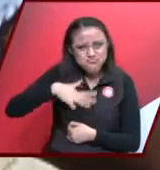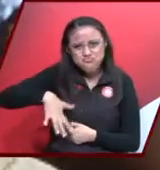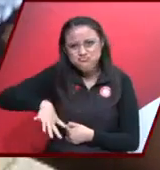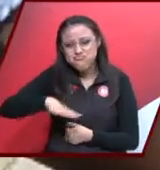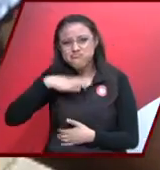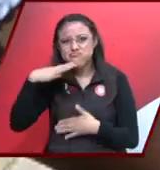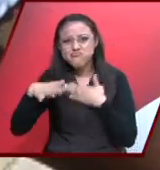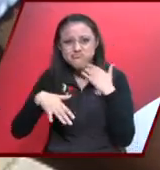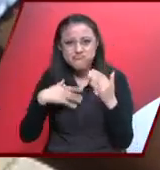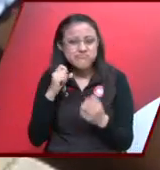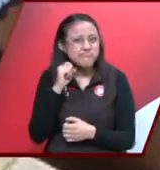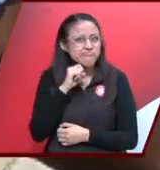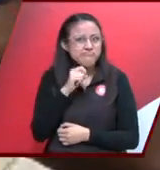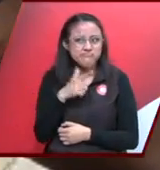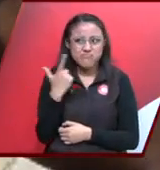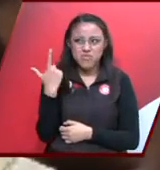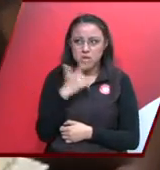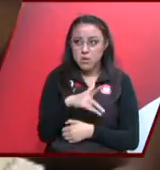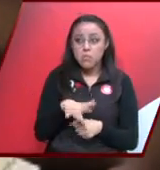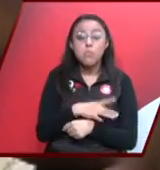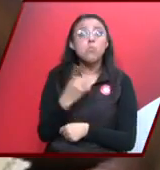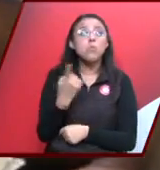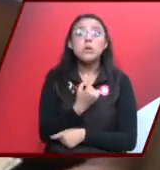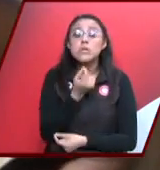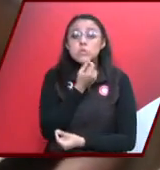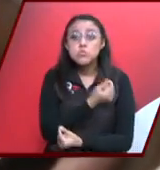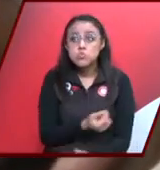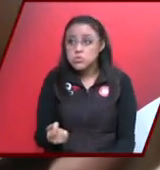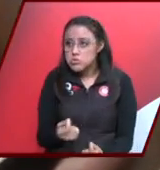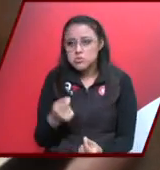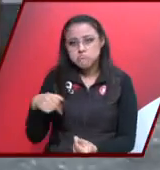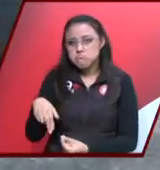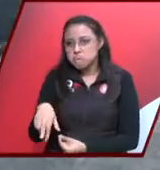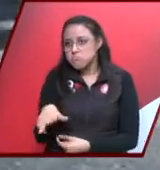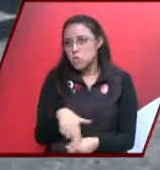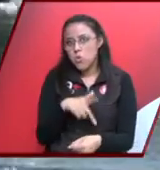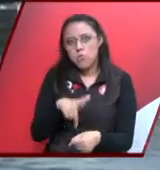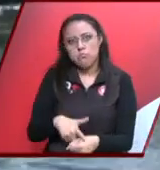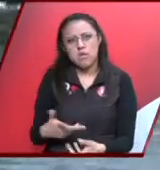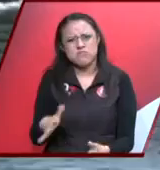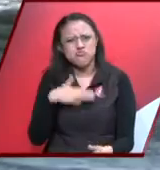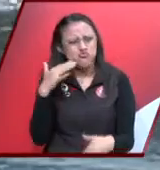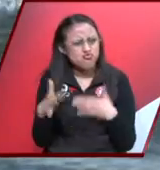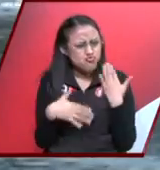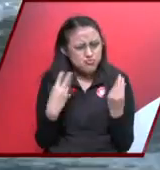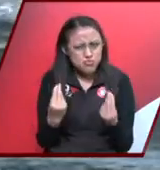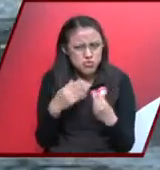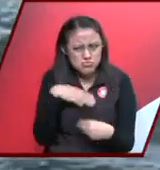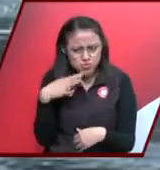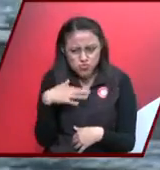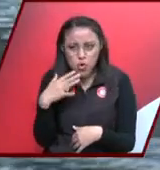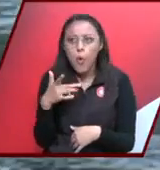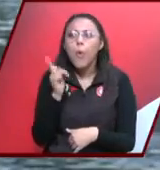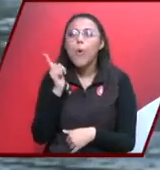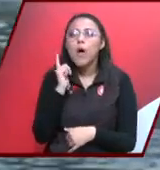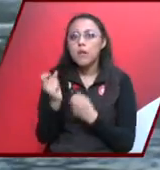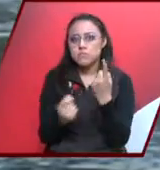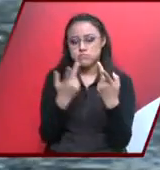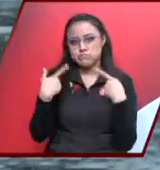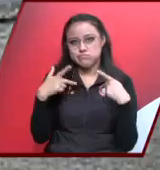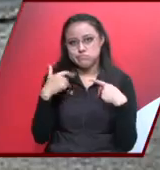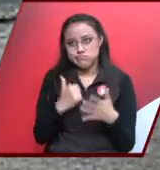sea, porque pues los niños andan ahí caminando muy mal. Ojalá y hagan